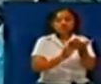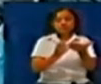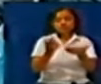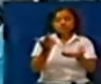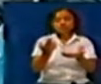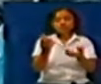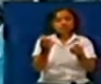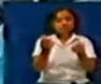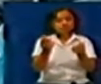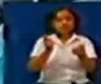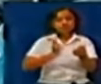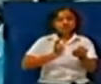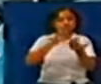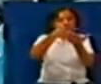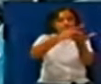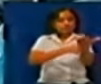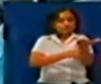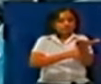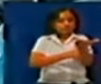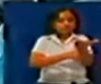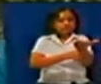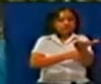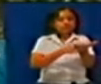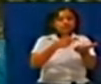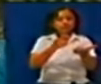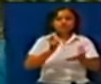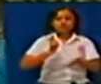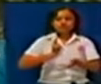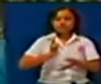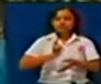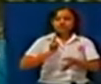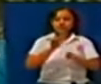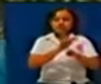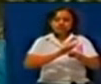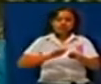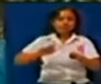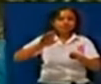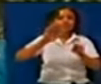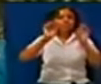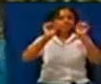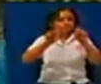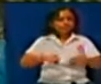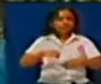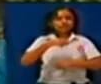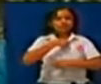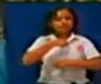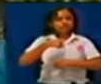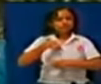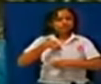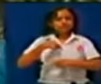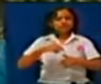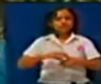que genera un proyecto como este, vamos a tener mayores posibilidades